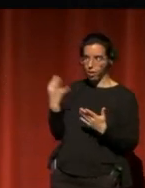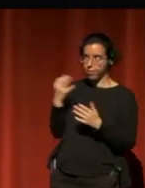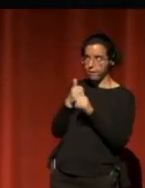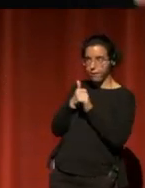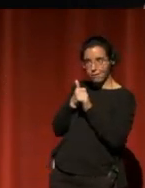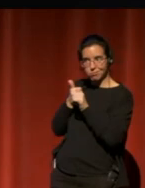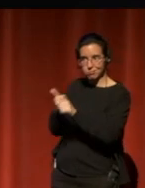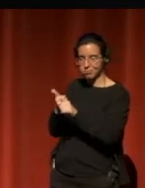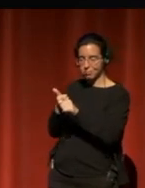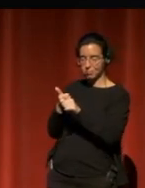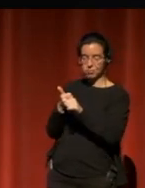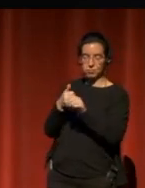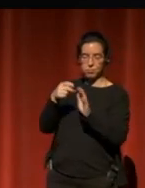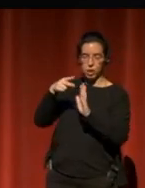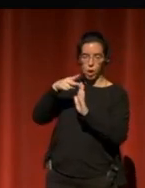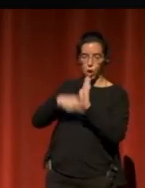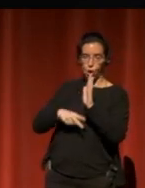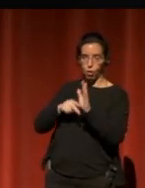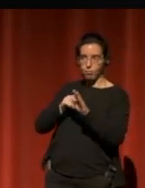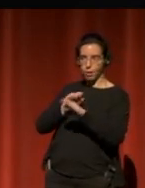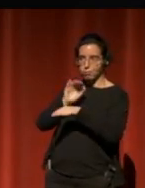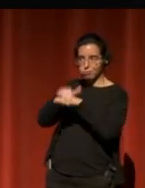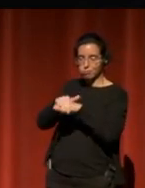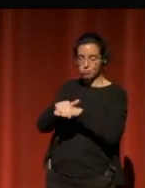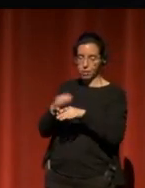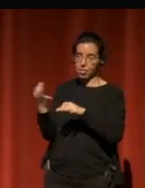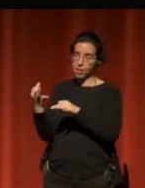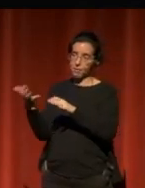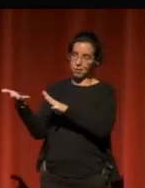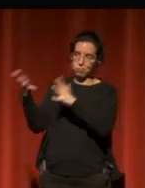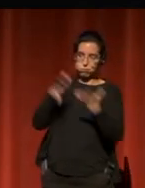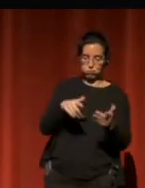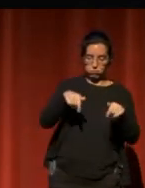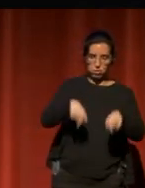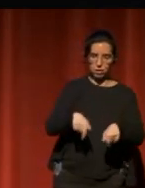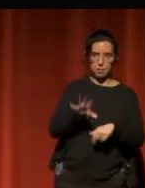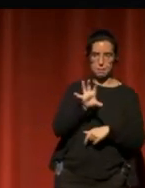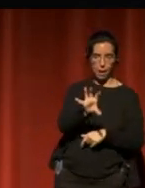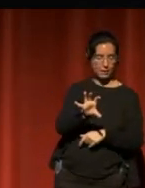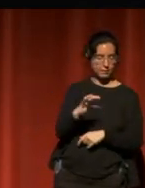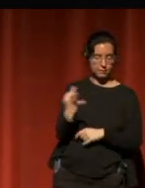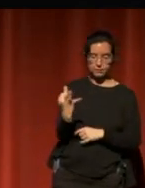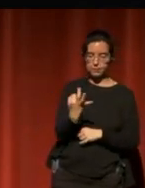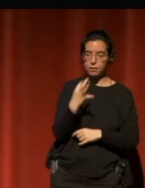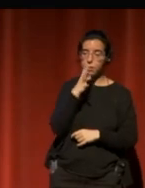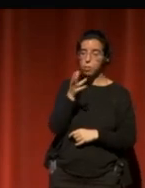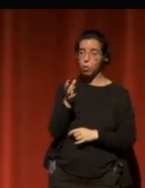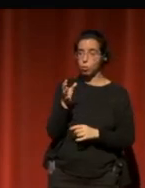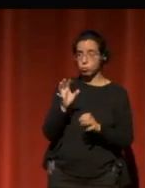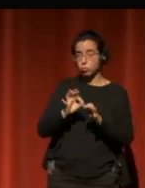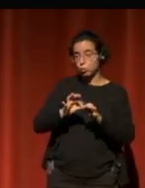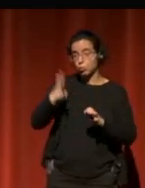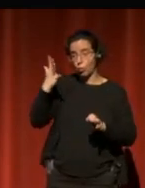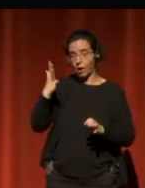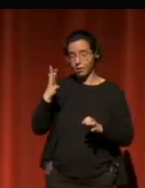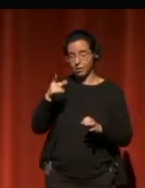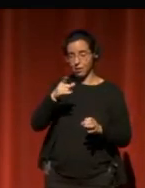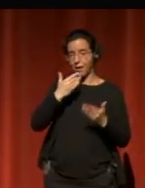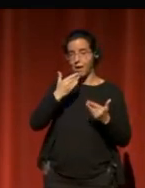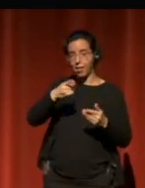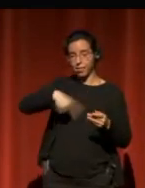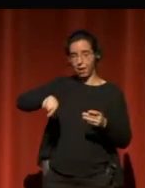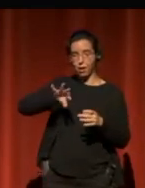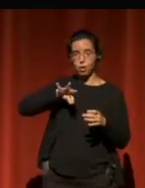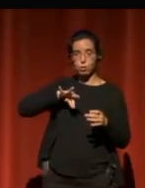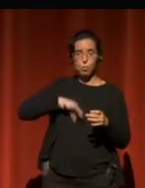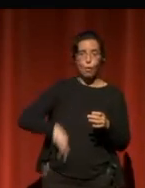que mover y lo que tenemos que implantar en nuestro país, que eso, que por suerte y por la obra de los profesionales y las profesionales